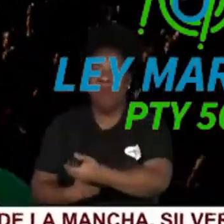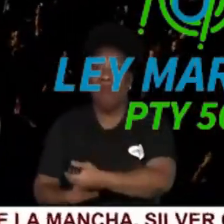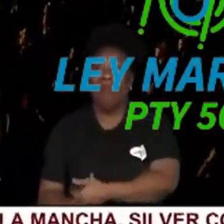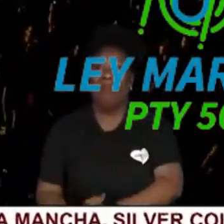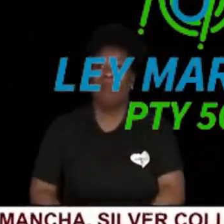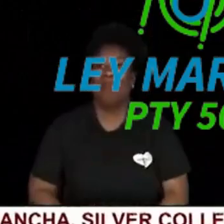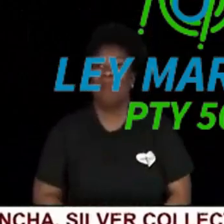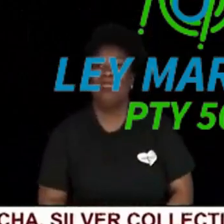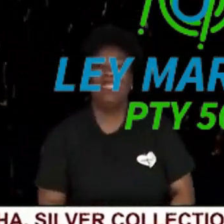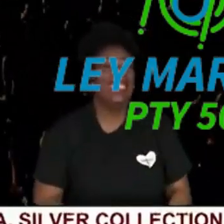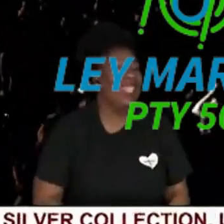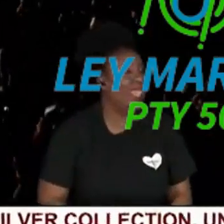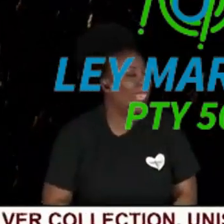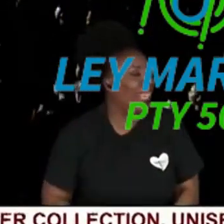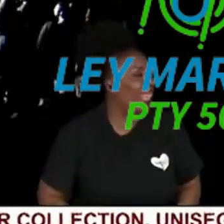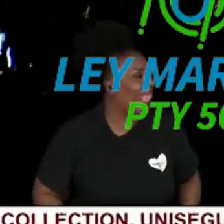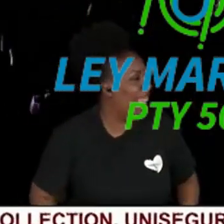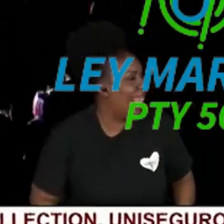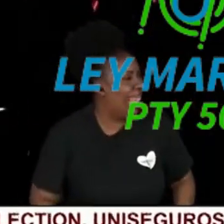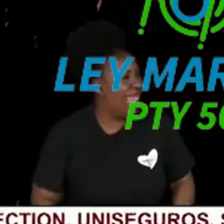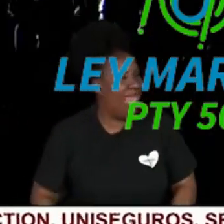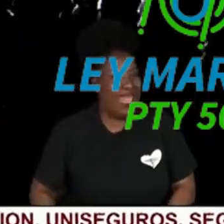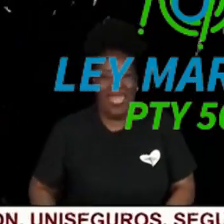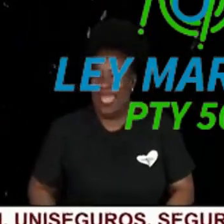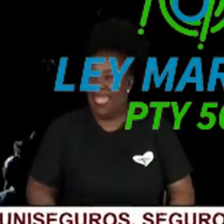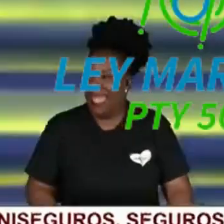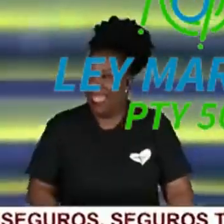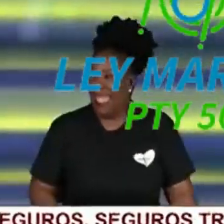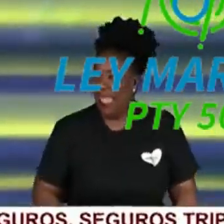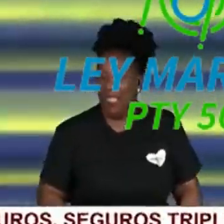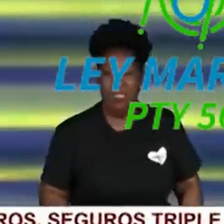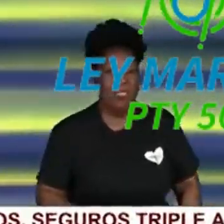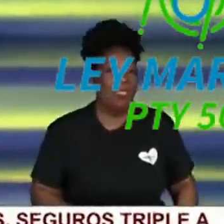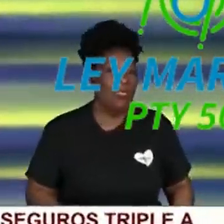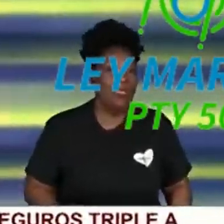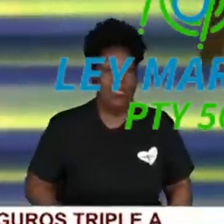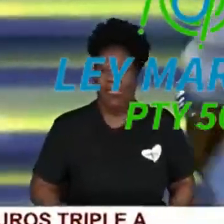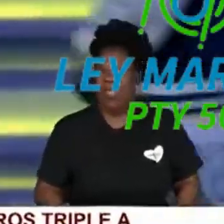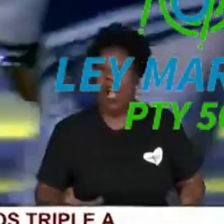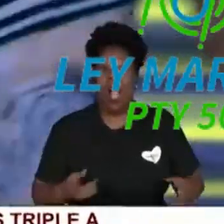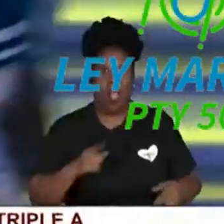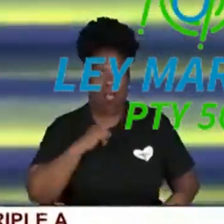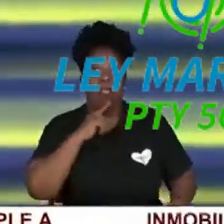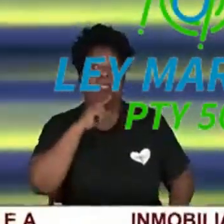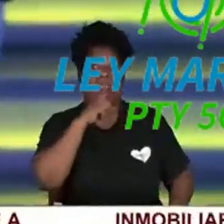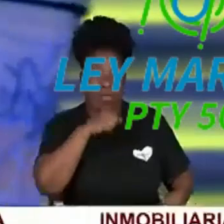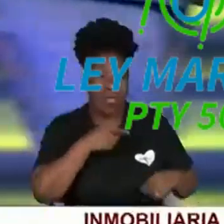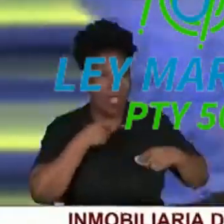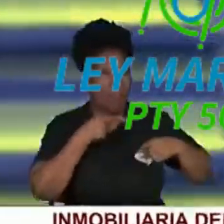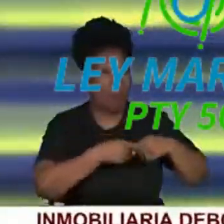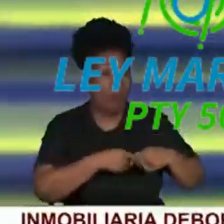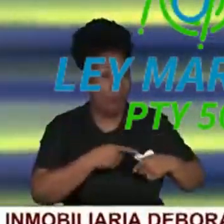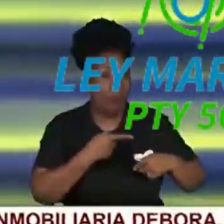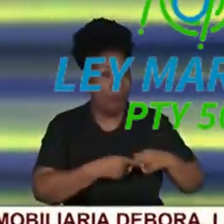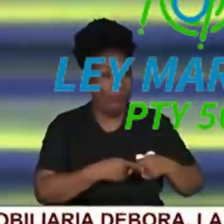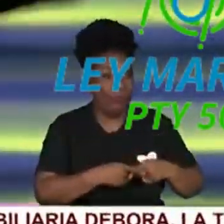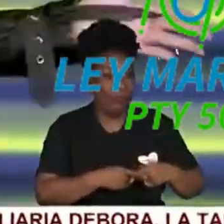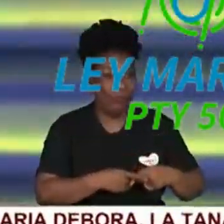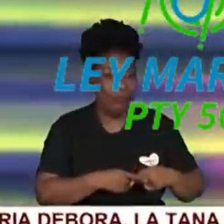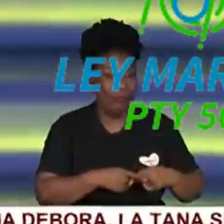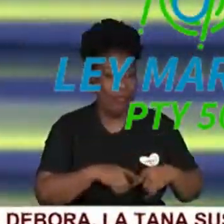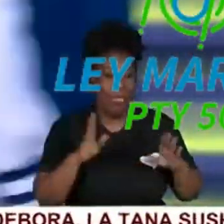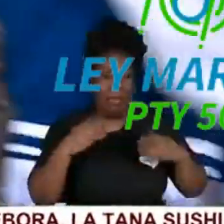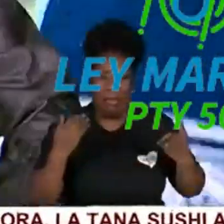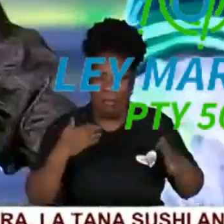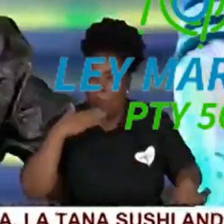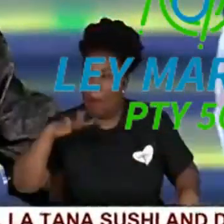Vamos subiendo al quillo. Quiero hacerle una pregunta esta noche a la gente. Ush. La verdad duele. Ush, ush, ush, ush. ¿Quiénes son más tóxicos, los hombres o